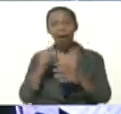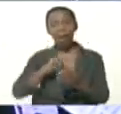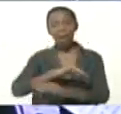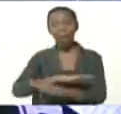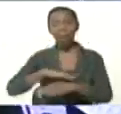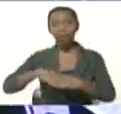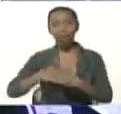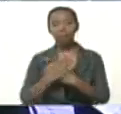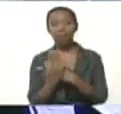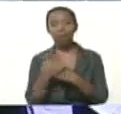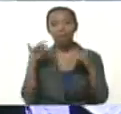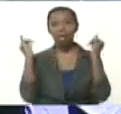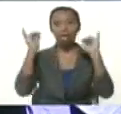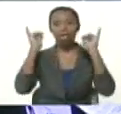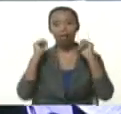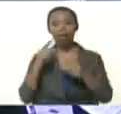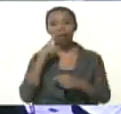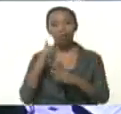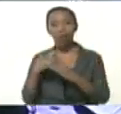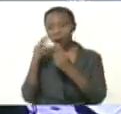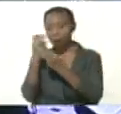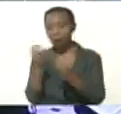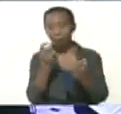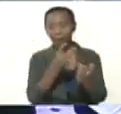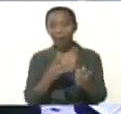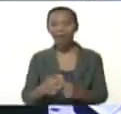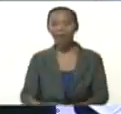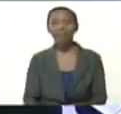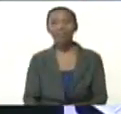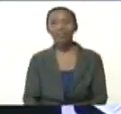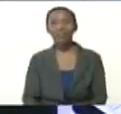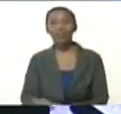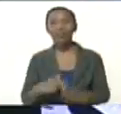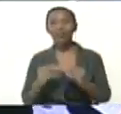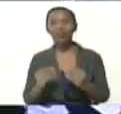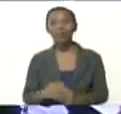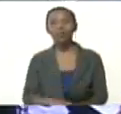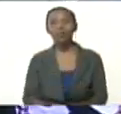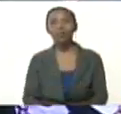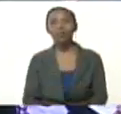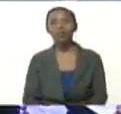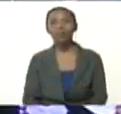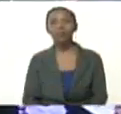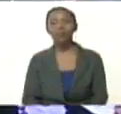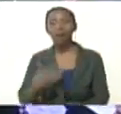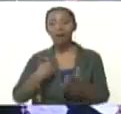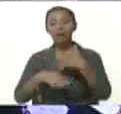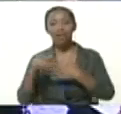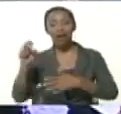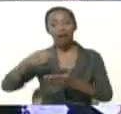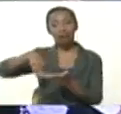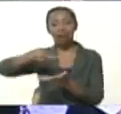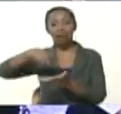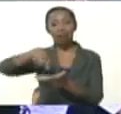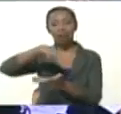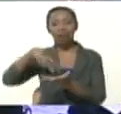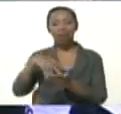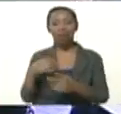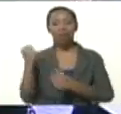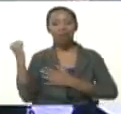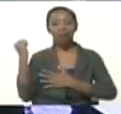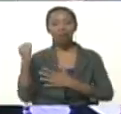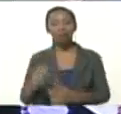¿Vas a invitarlos a todos ellos a La Patana hoy? A los 3 millones de petroahorradores. Que vayan a bailar a La Patana.